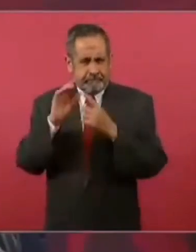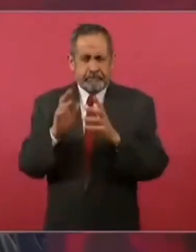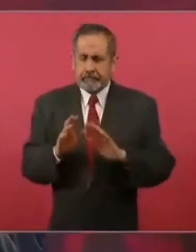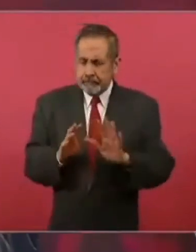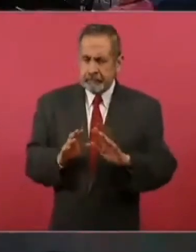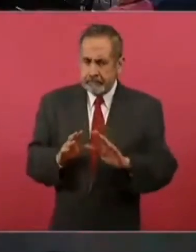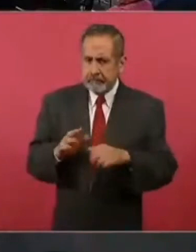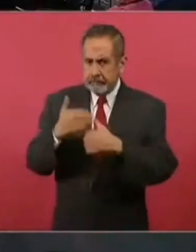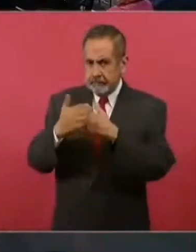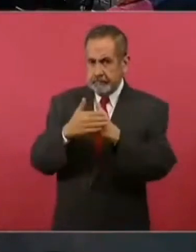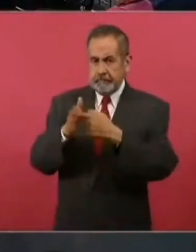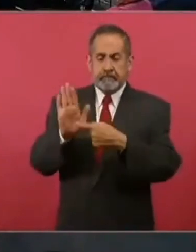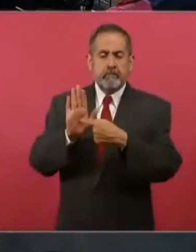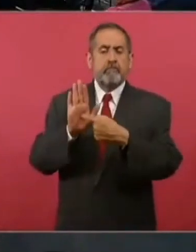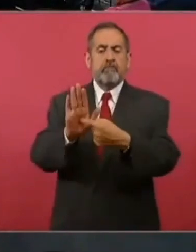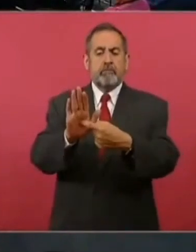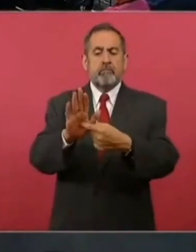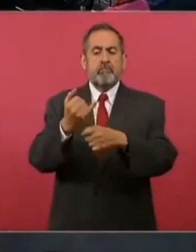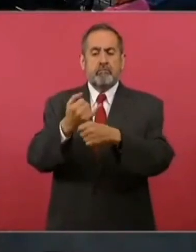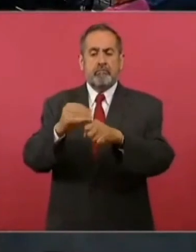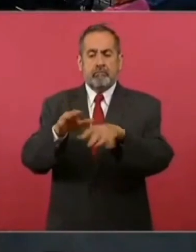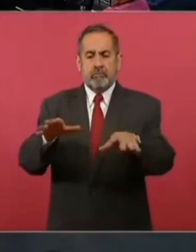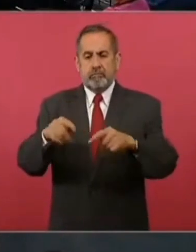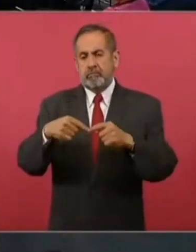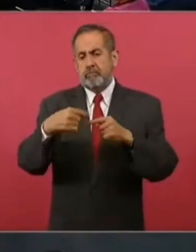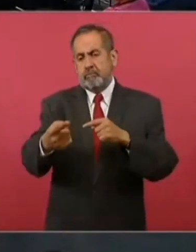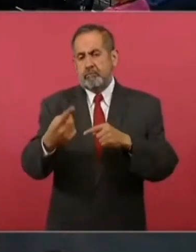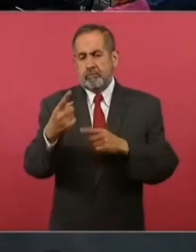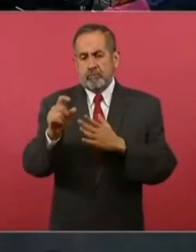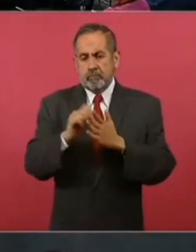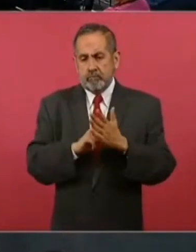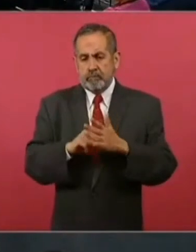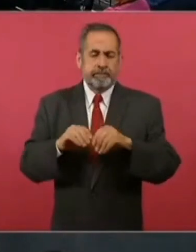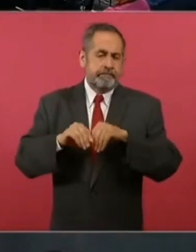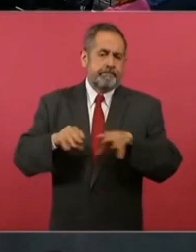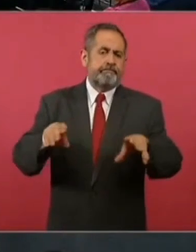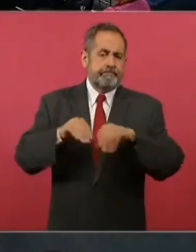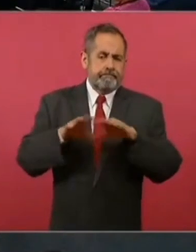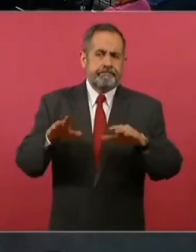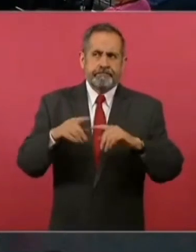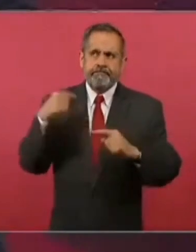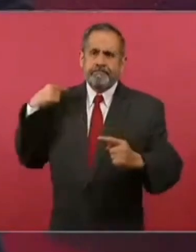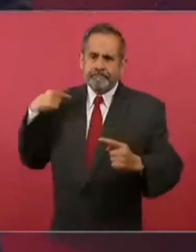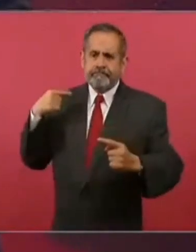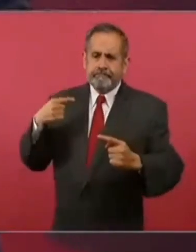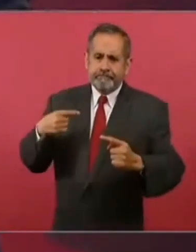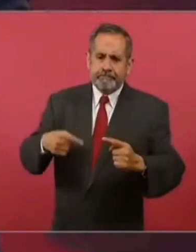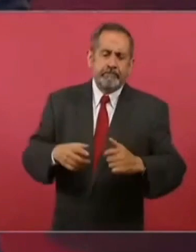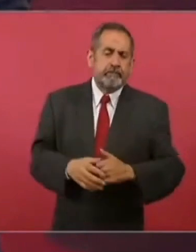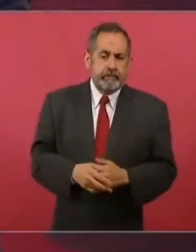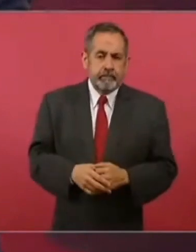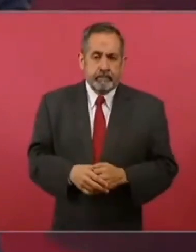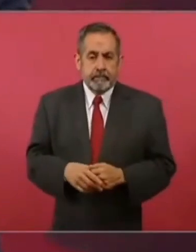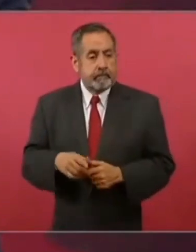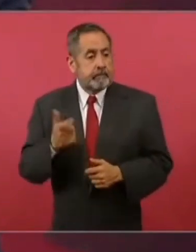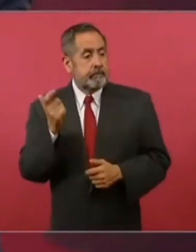voy a informarles en un mes de todo lo que se ha hecho y los